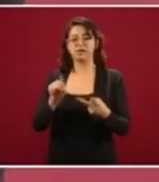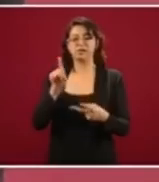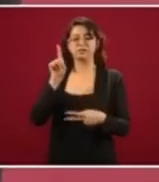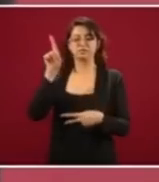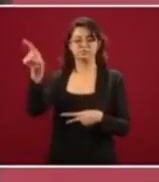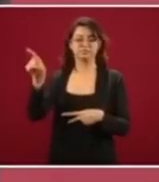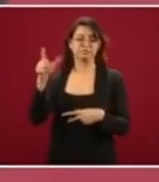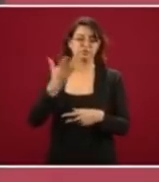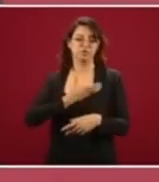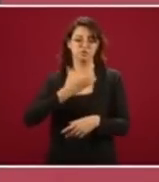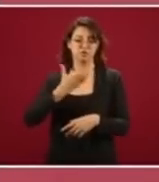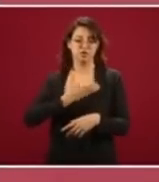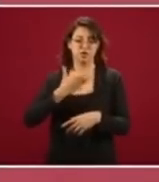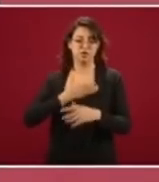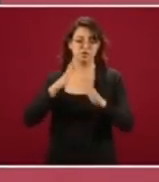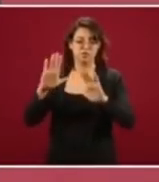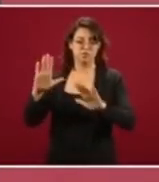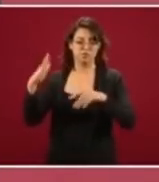tenemos el acto en el Zócalo,